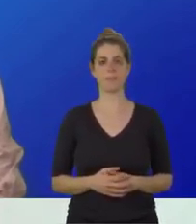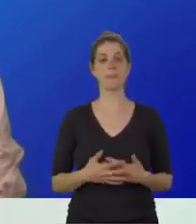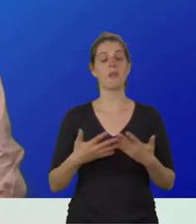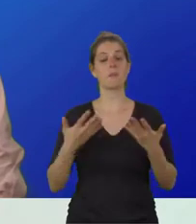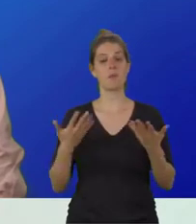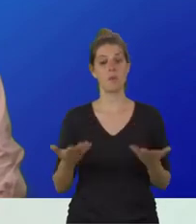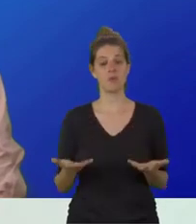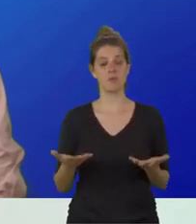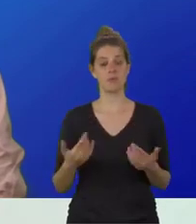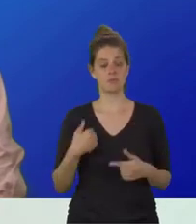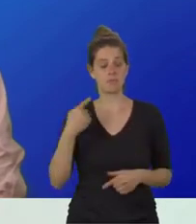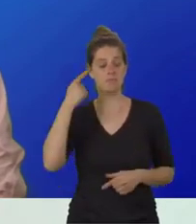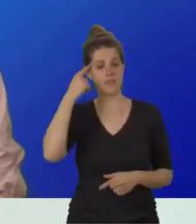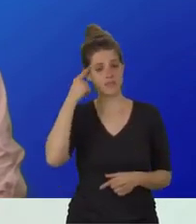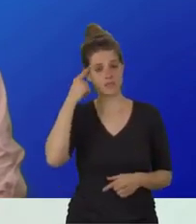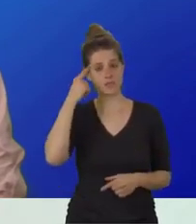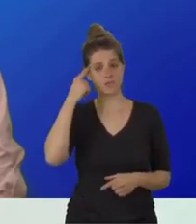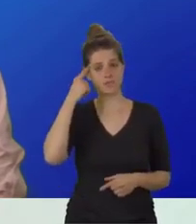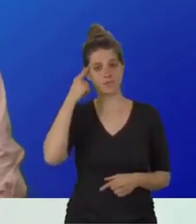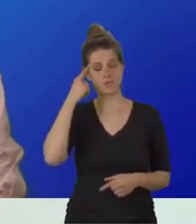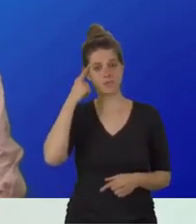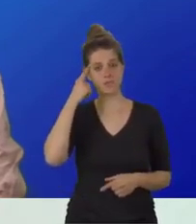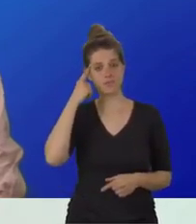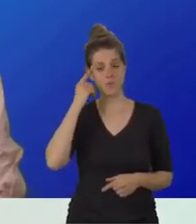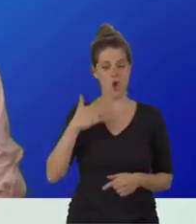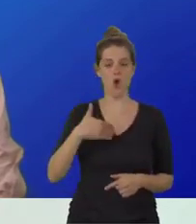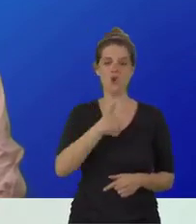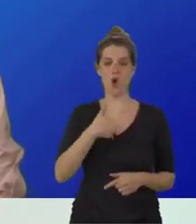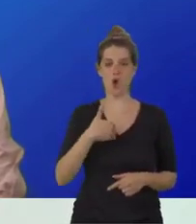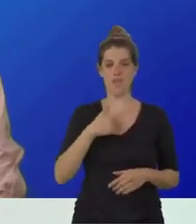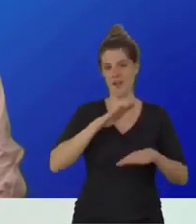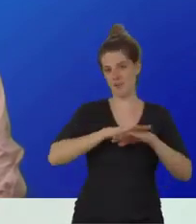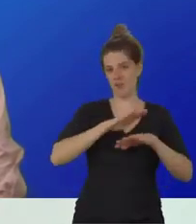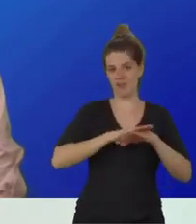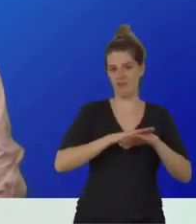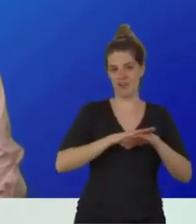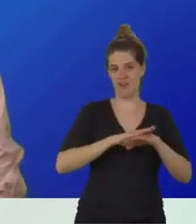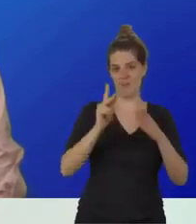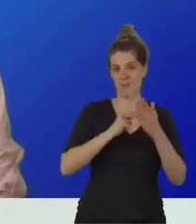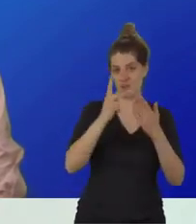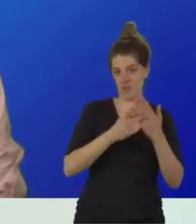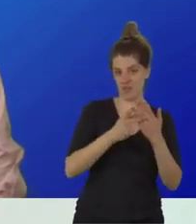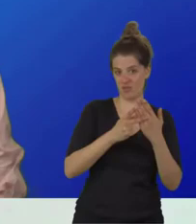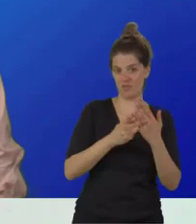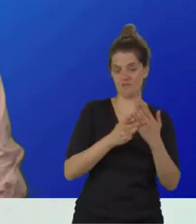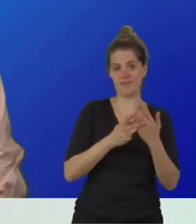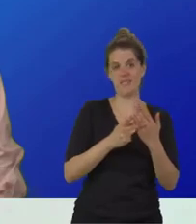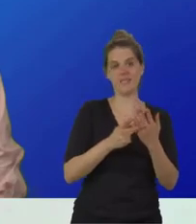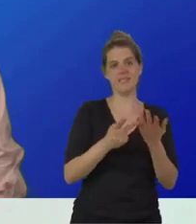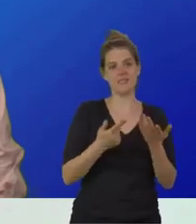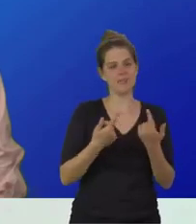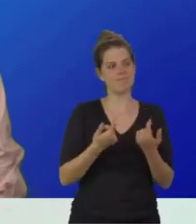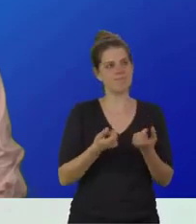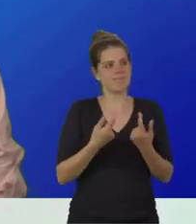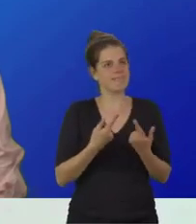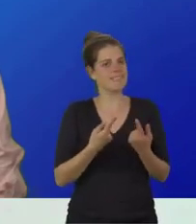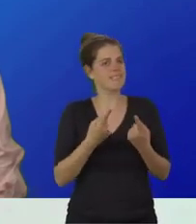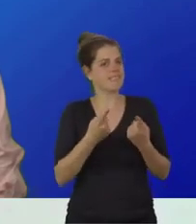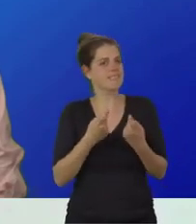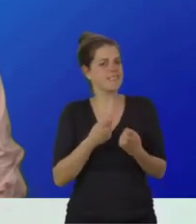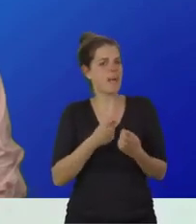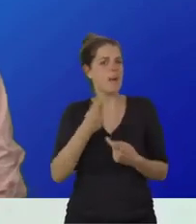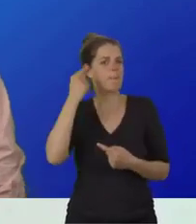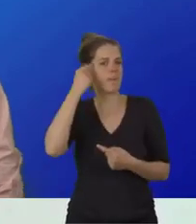ese sentido, creo que el rol de gestor como les decía, nos interpela en